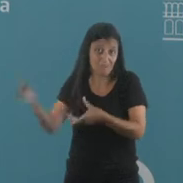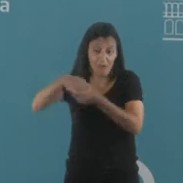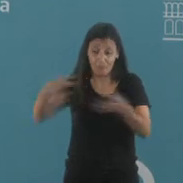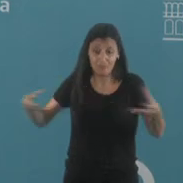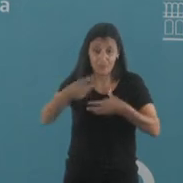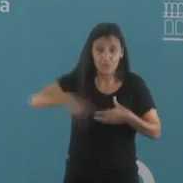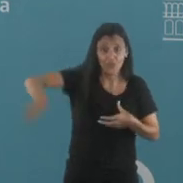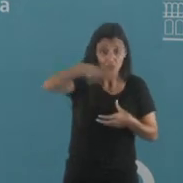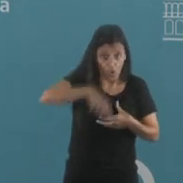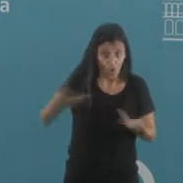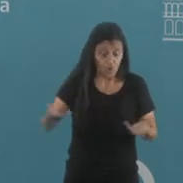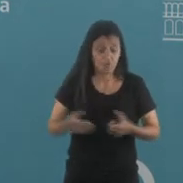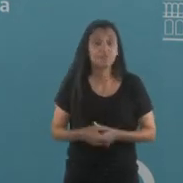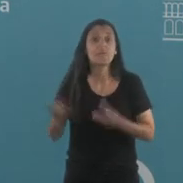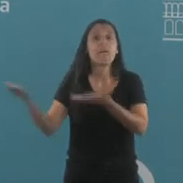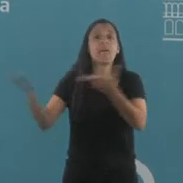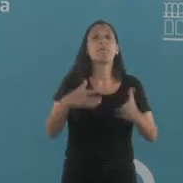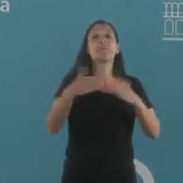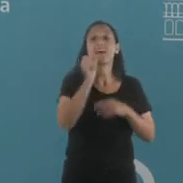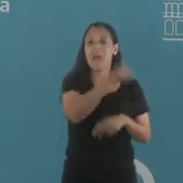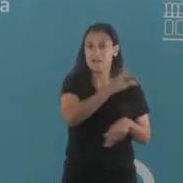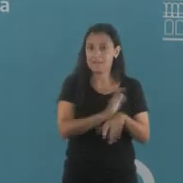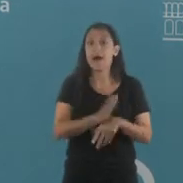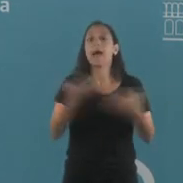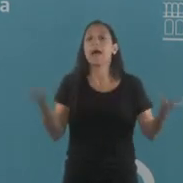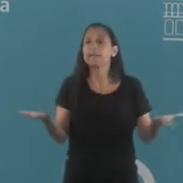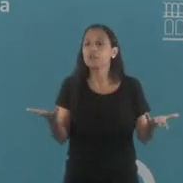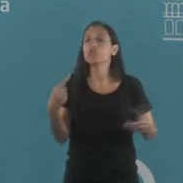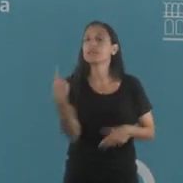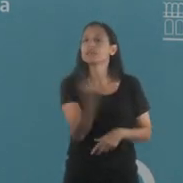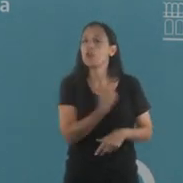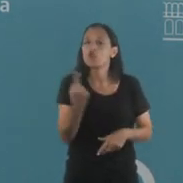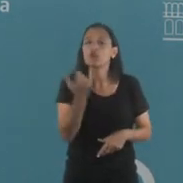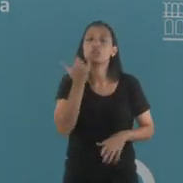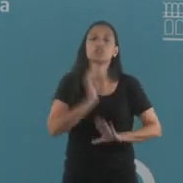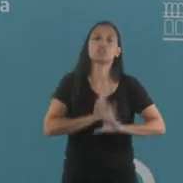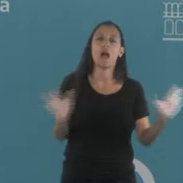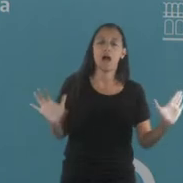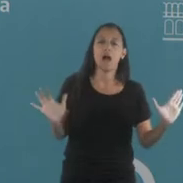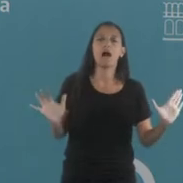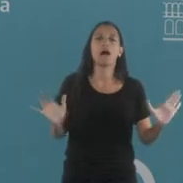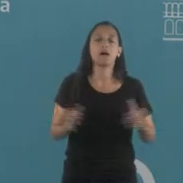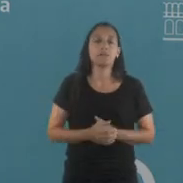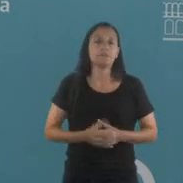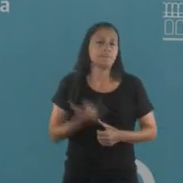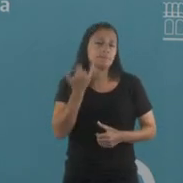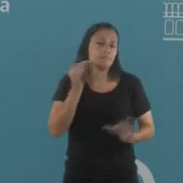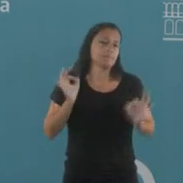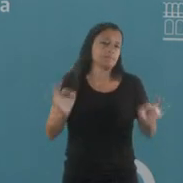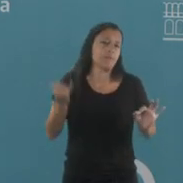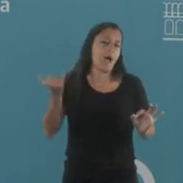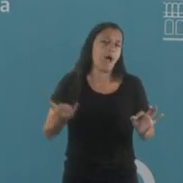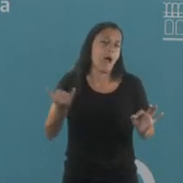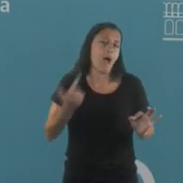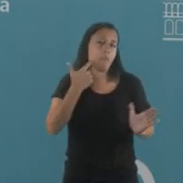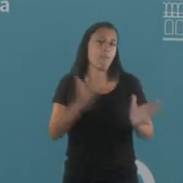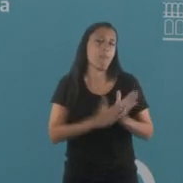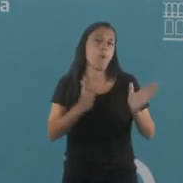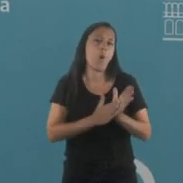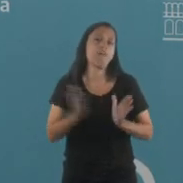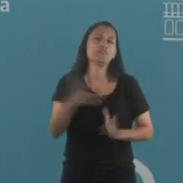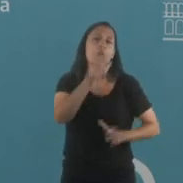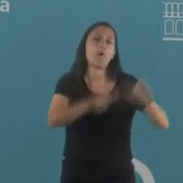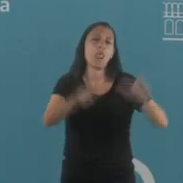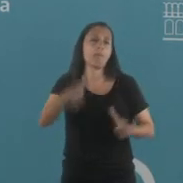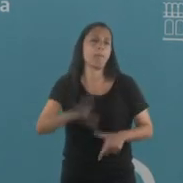a la casa del magnate, digamos. Con lo cual, evidentemente, lo que nosotros, digo, ya no falta, ya está. Lo ve todo el mundo, no hay